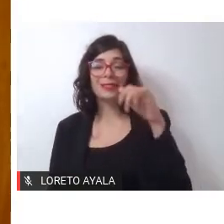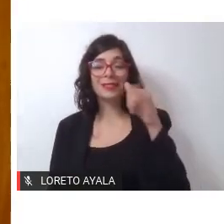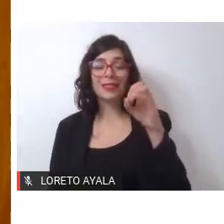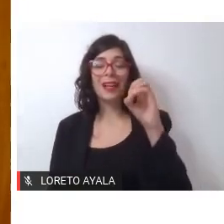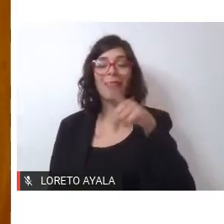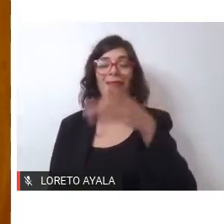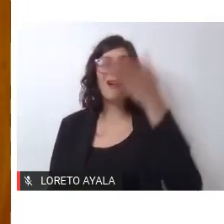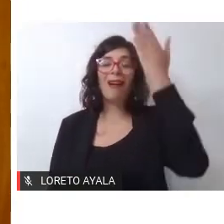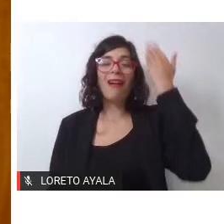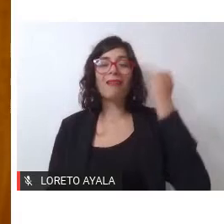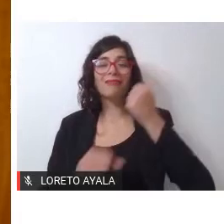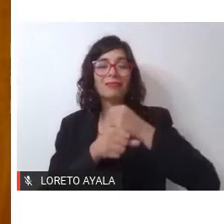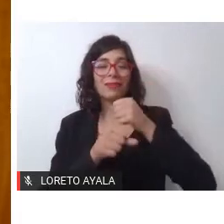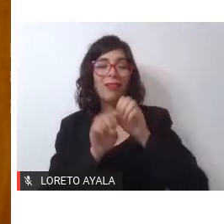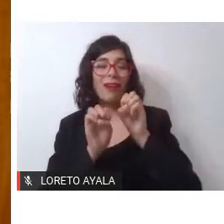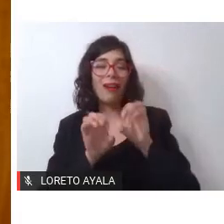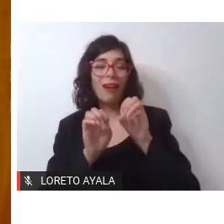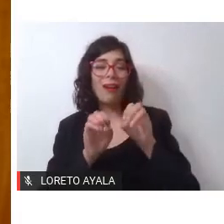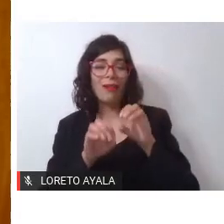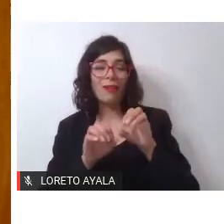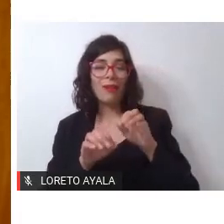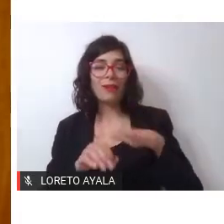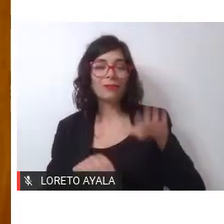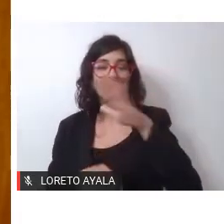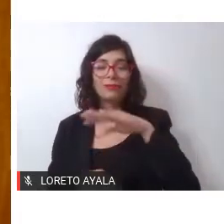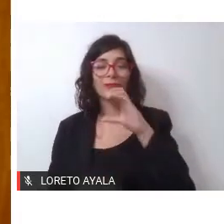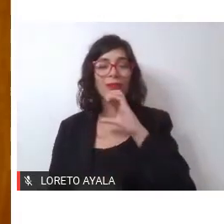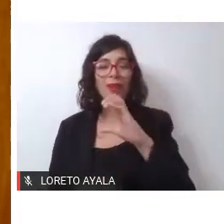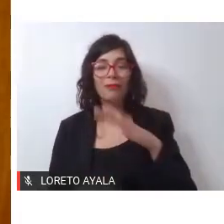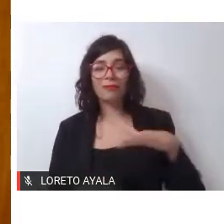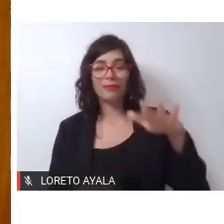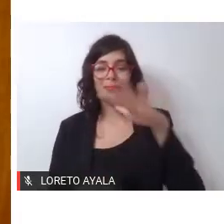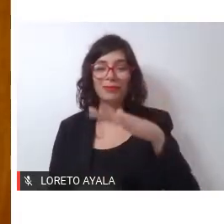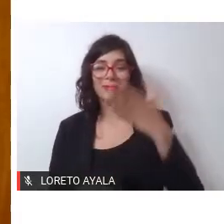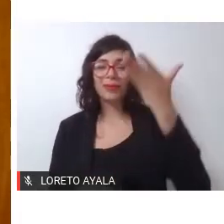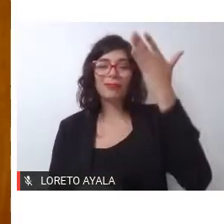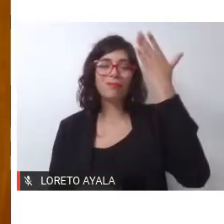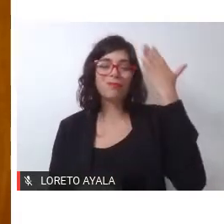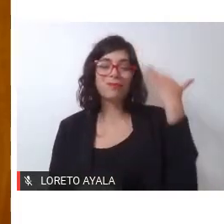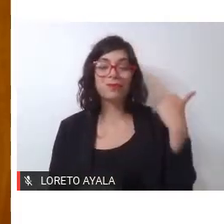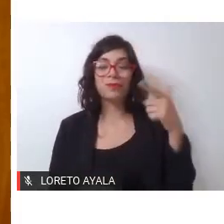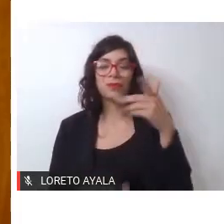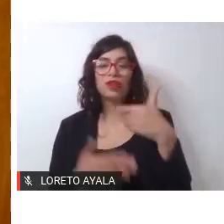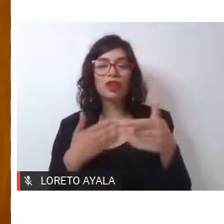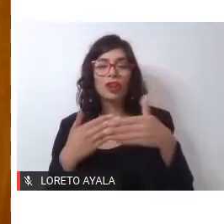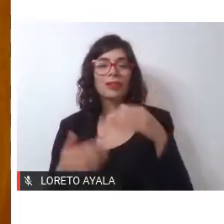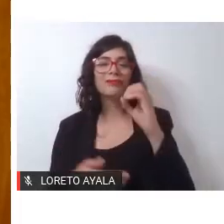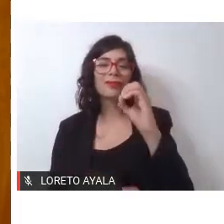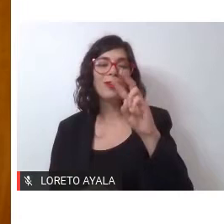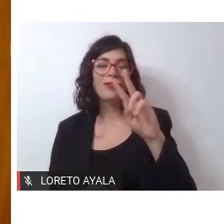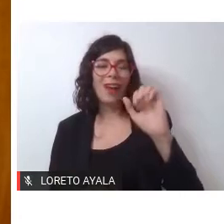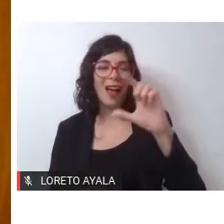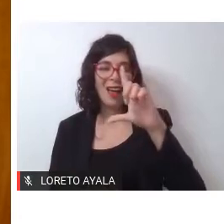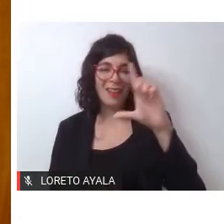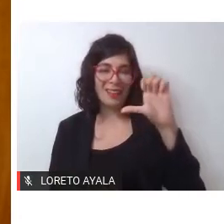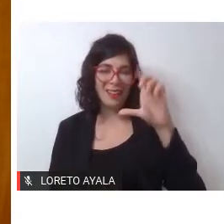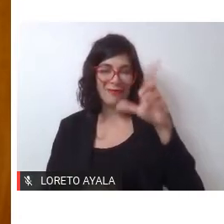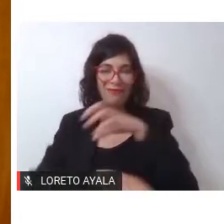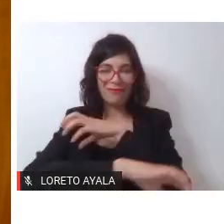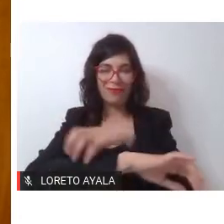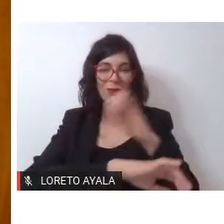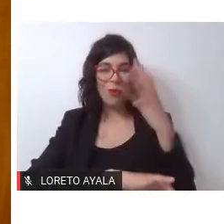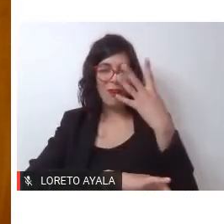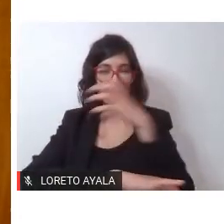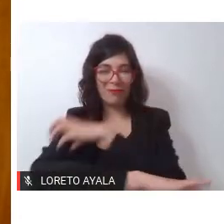recuerdos de la enseñanza básica, de primero a sexto básico, en la escuela de Tabaqueros, comuna Río Hurtado, Ovalle. Un abrazo gigante a todos los